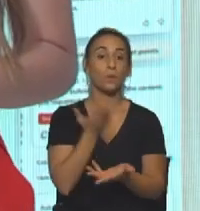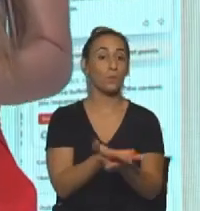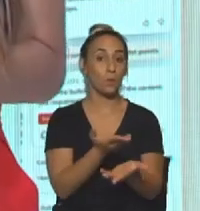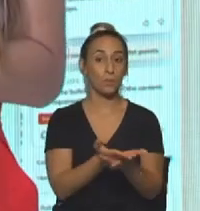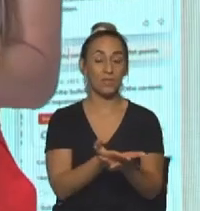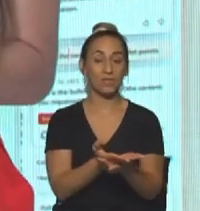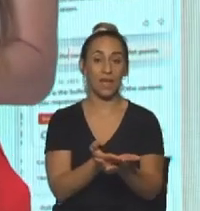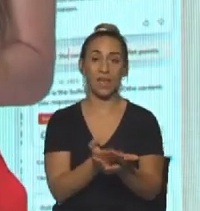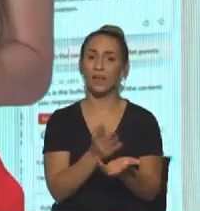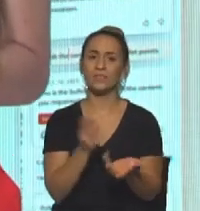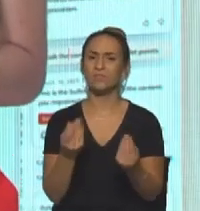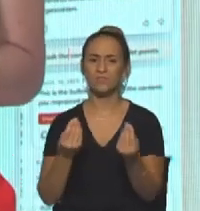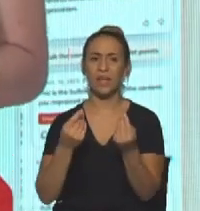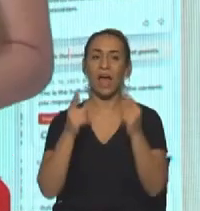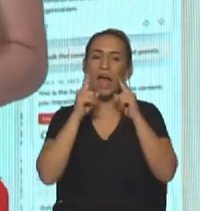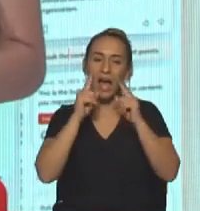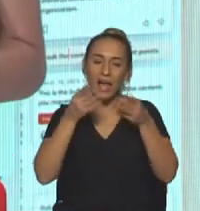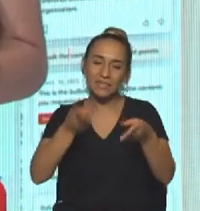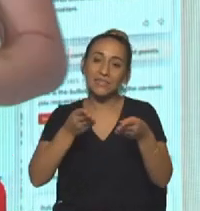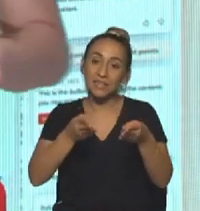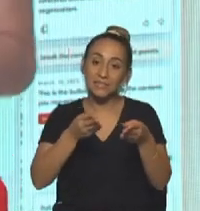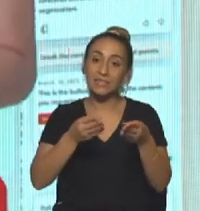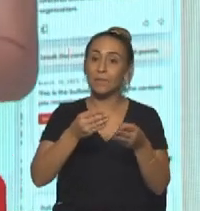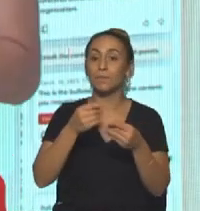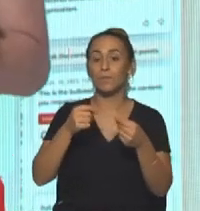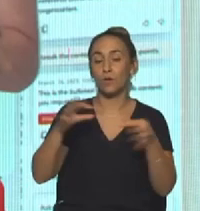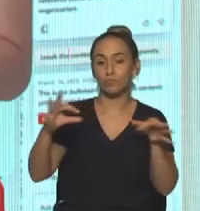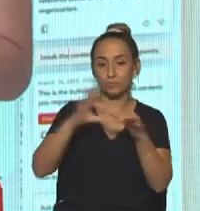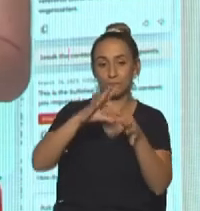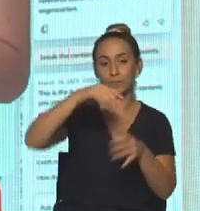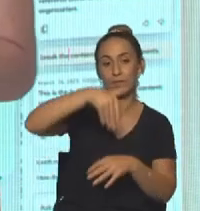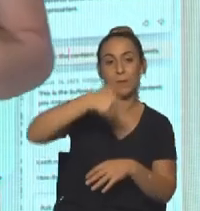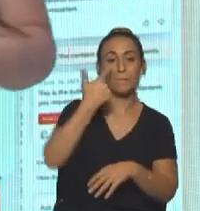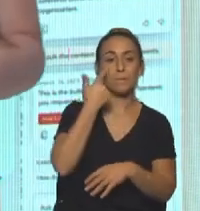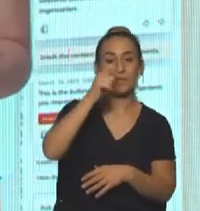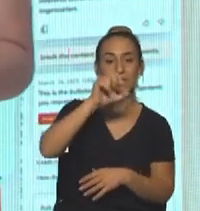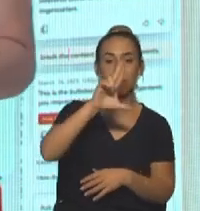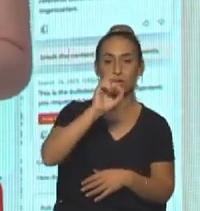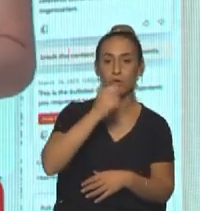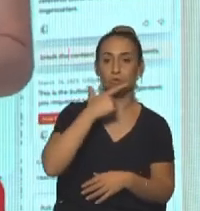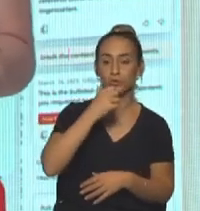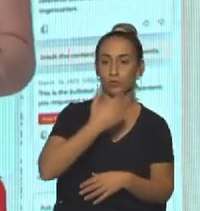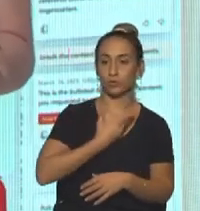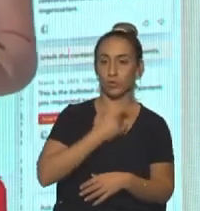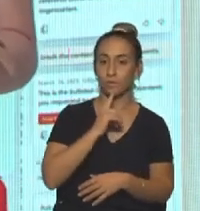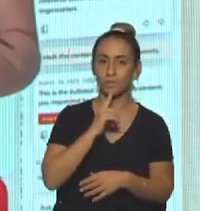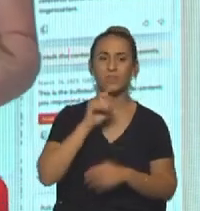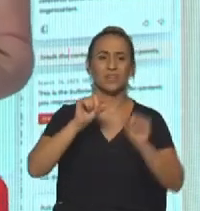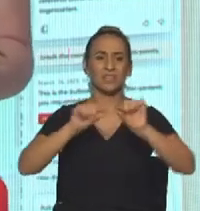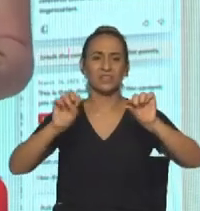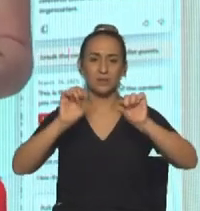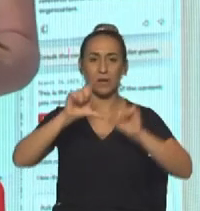propuesta de asistentes virtuales con la suite de Microsoft y es impresionante. El sistema se llama Copilot, es